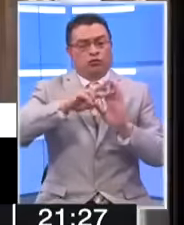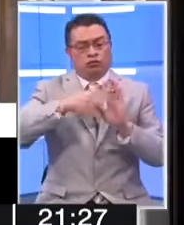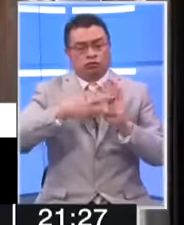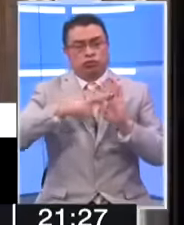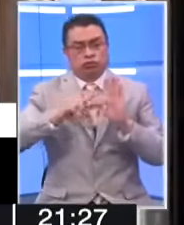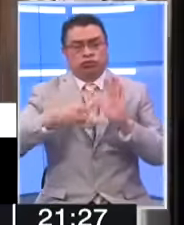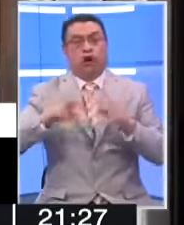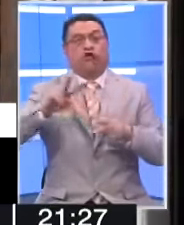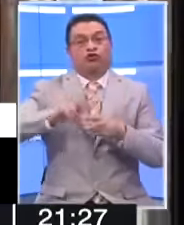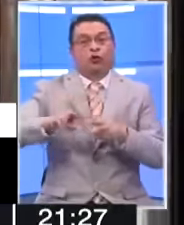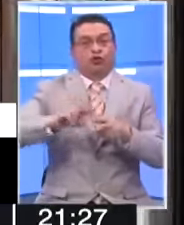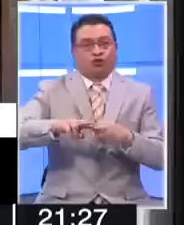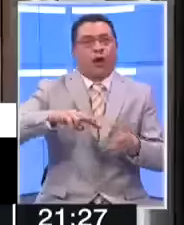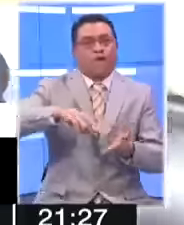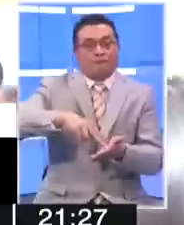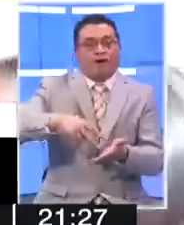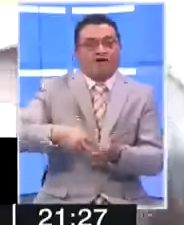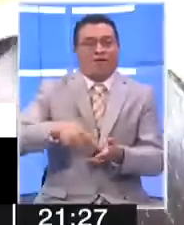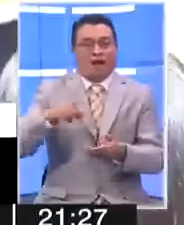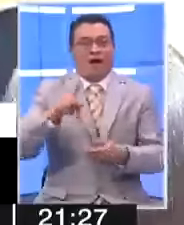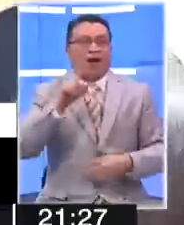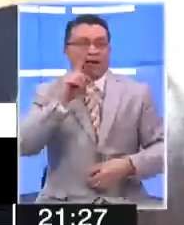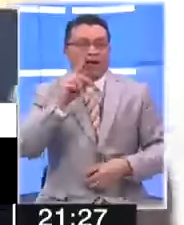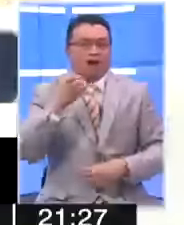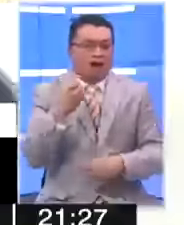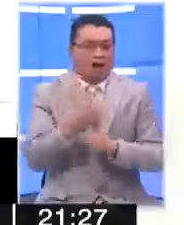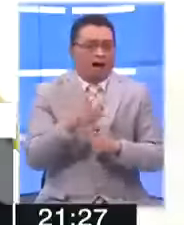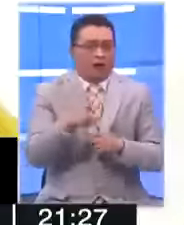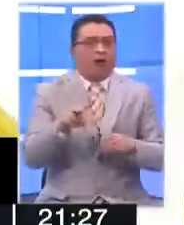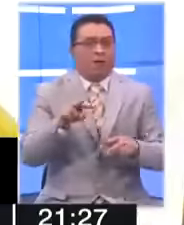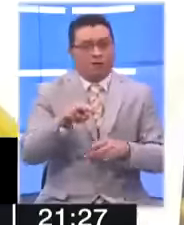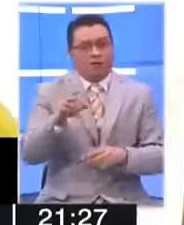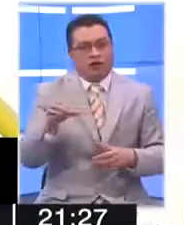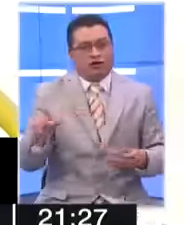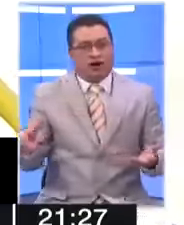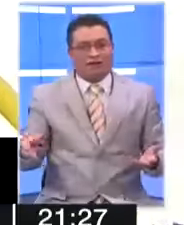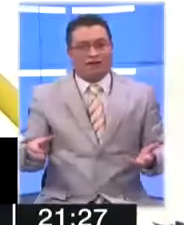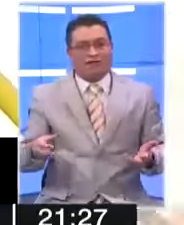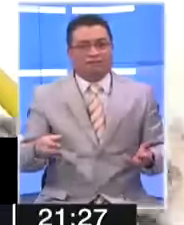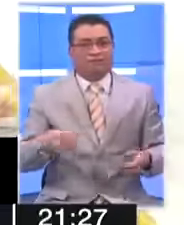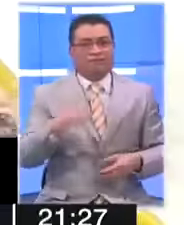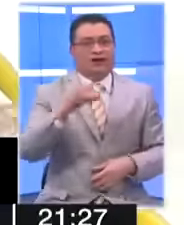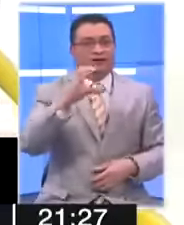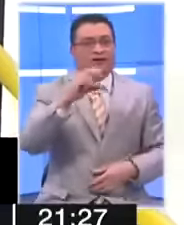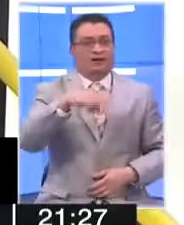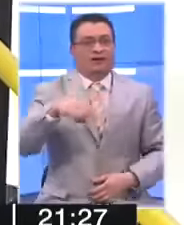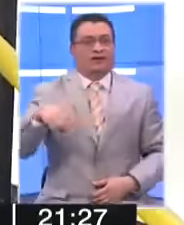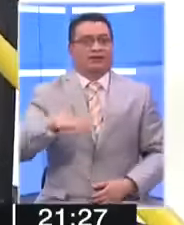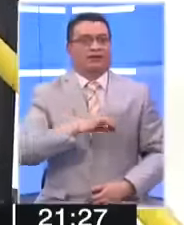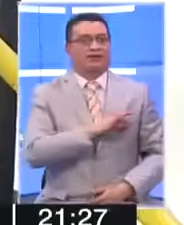en parte solucionar los problemas que ha provocado a algunos usuarios. Paula Mancilla, CNN Chile.